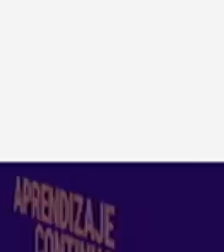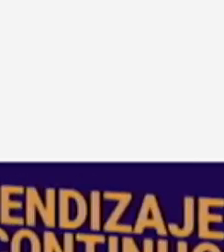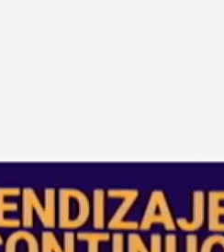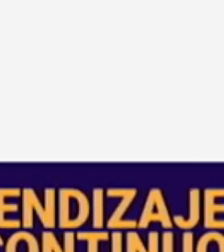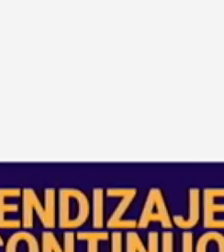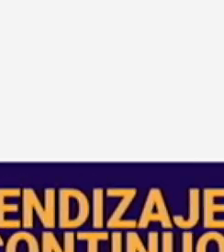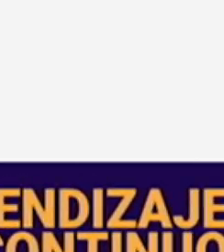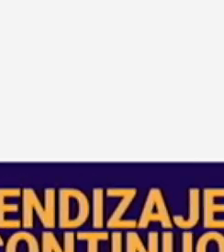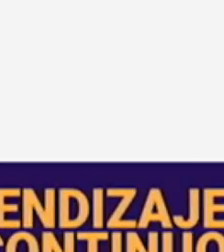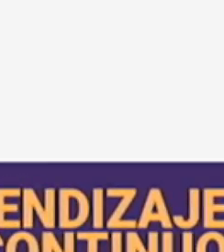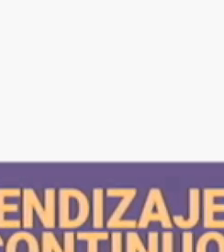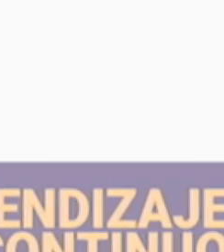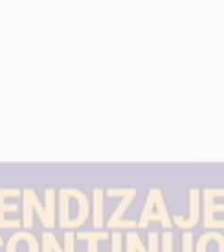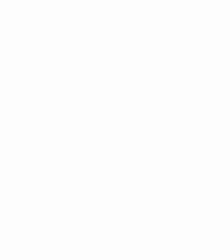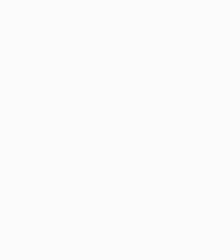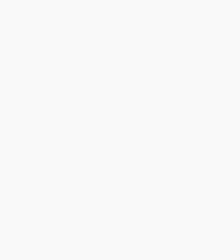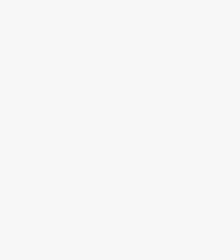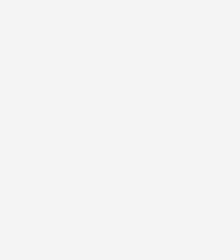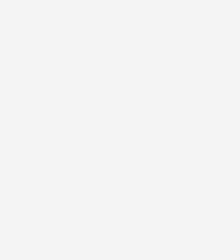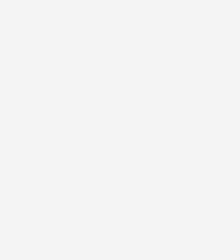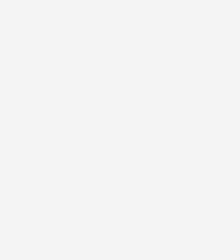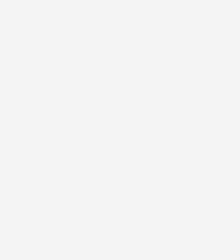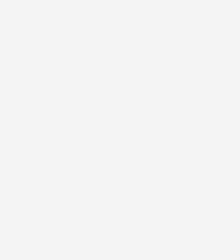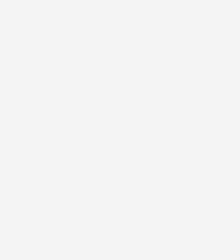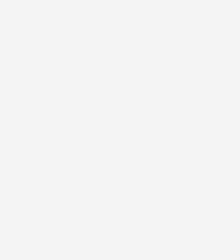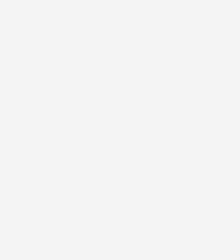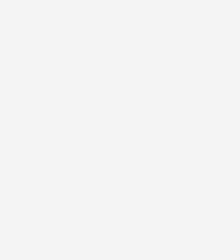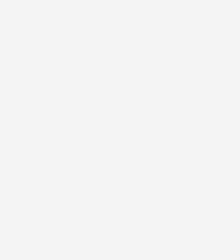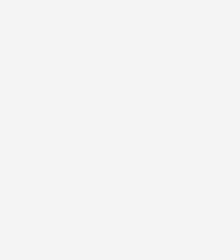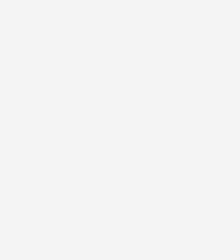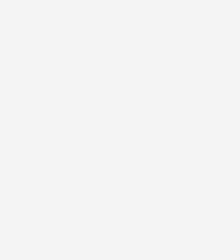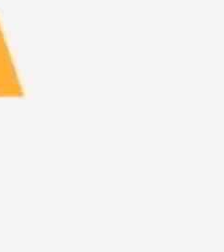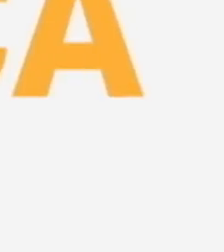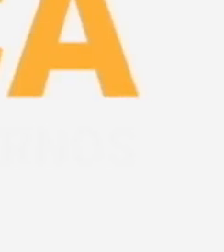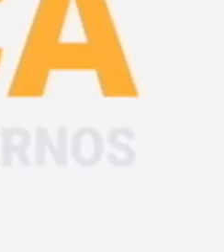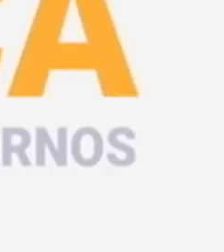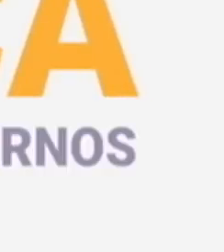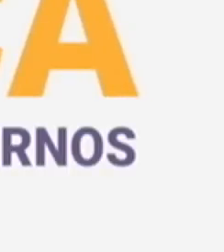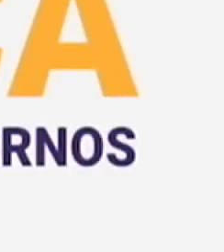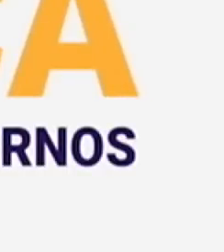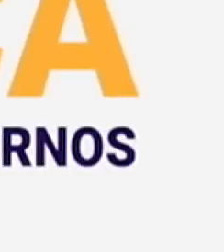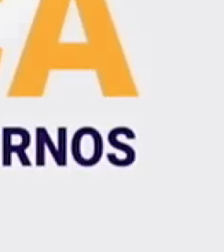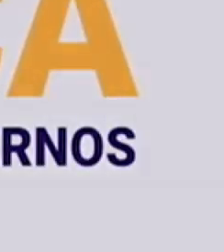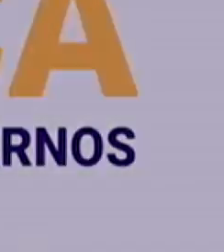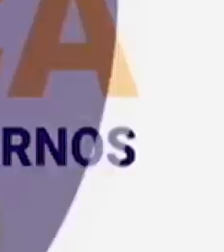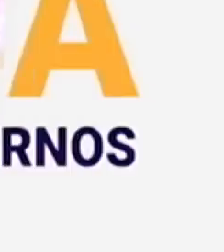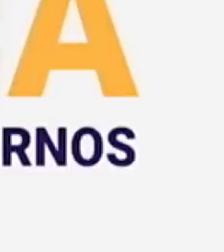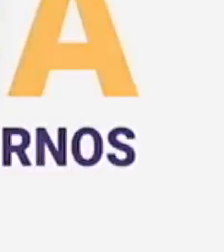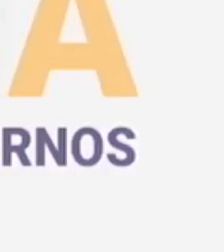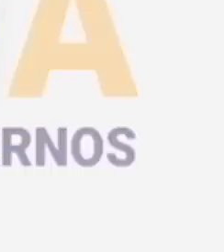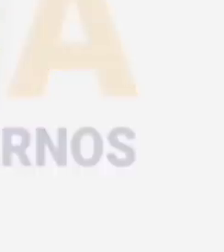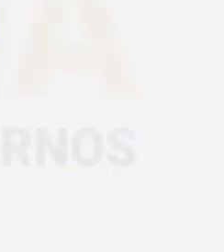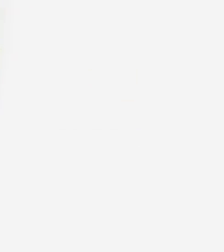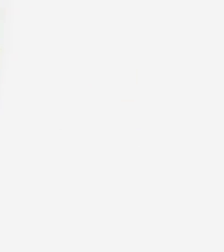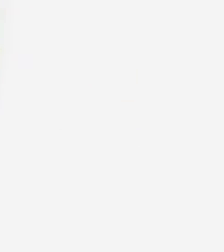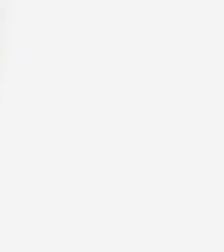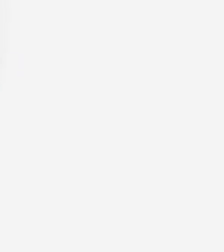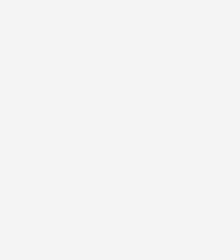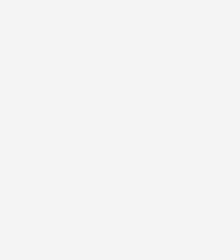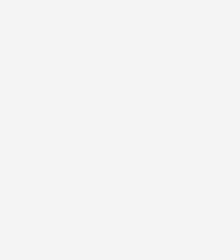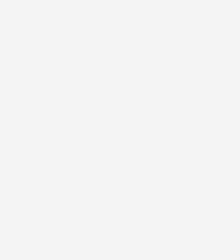actualización constante y aprendizaje continuo para el trabajo. Una conversación práctica para mantenernos en